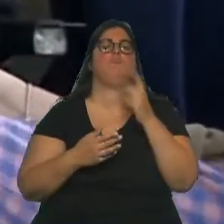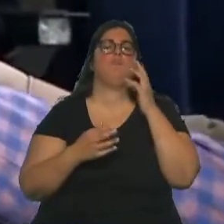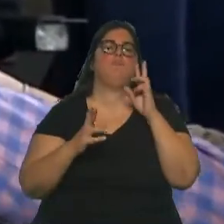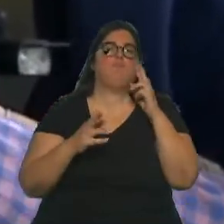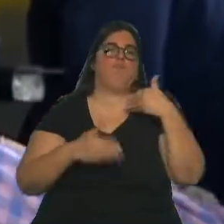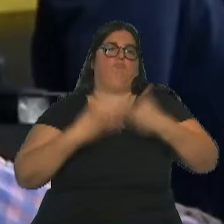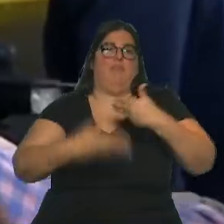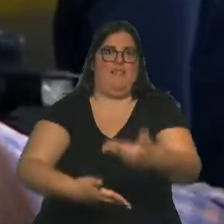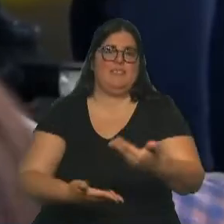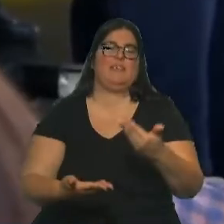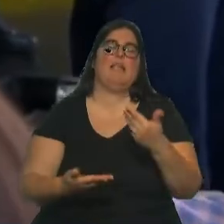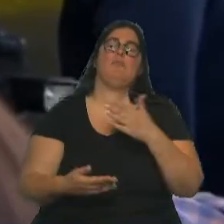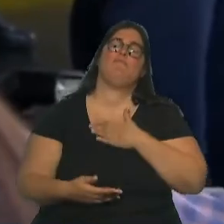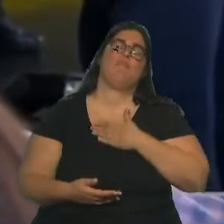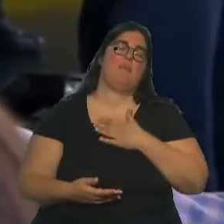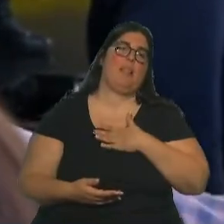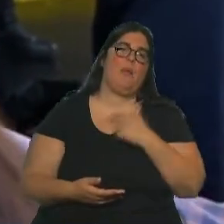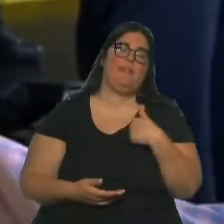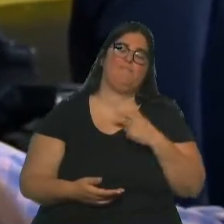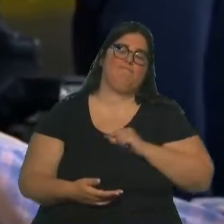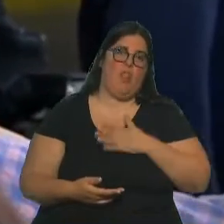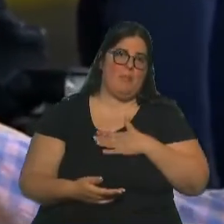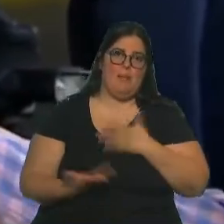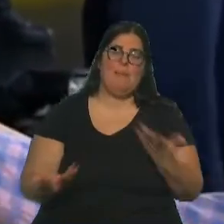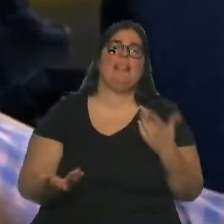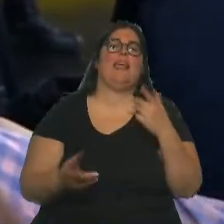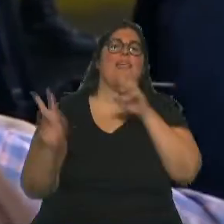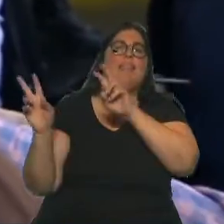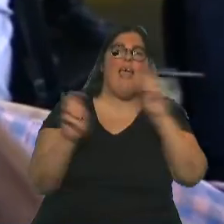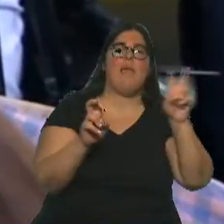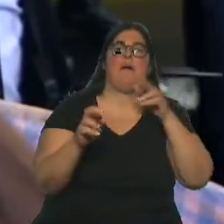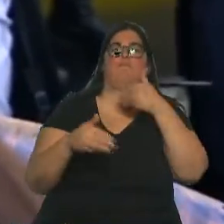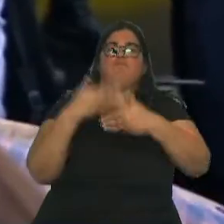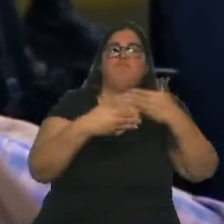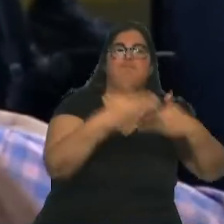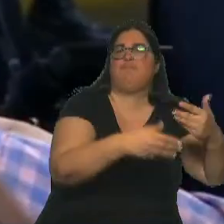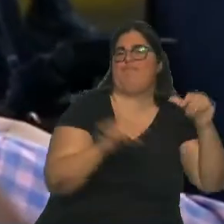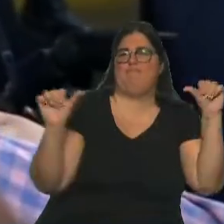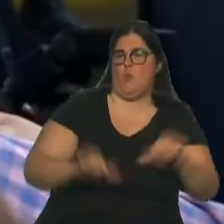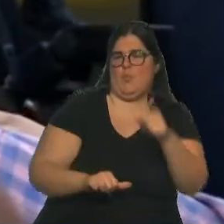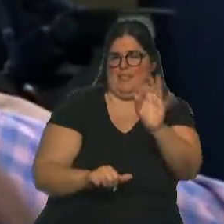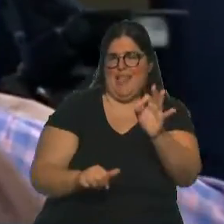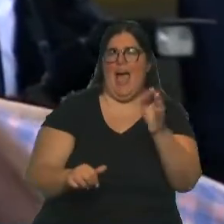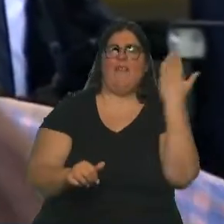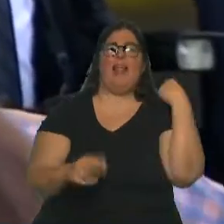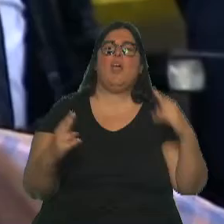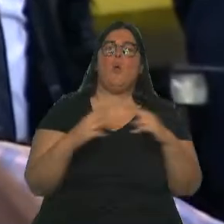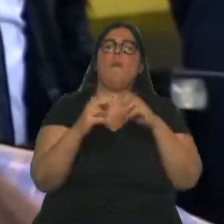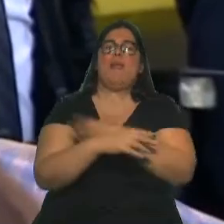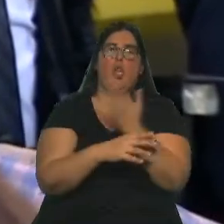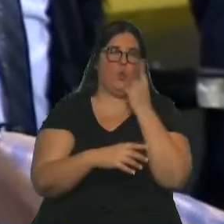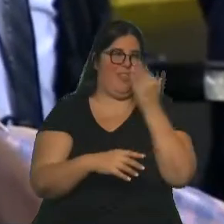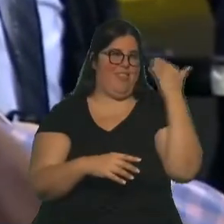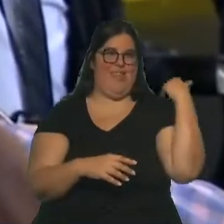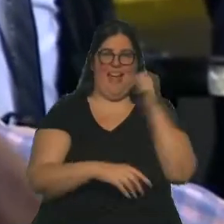Si hay algo que lastimosamente yo lamento es que no pudimos avanzar en muchos de los temas. Ustedes saben, tuvimos esta reunión de la cumbre de Mercosur hace unos